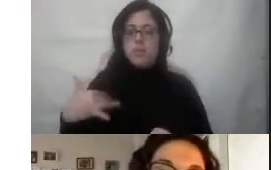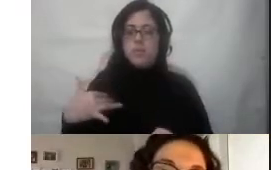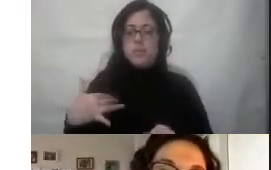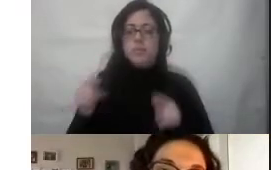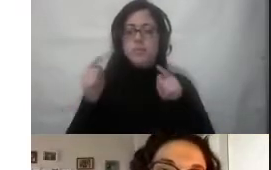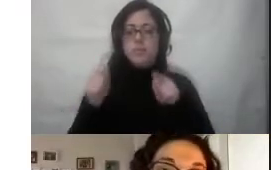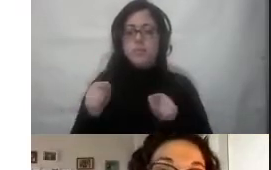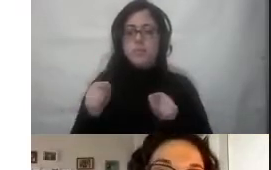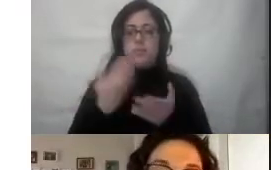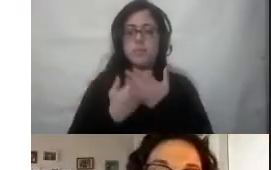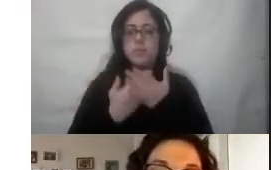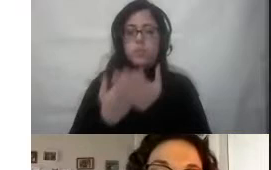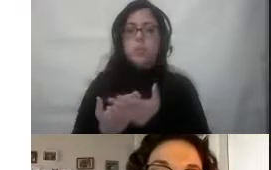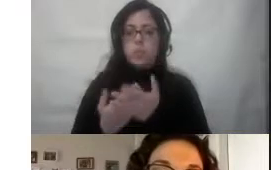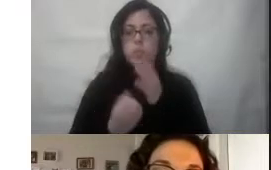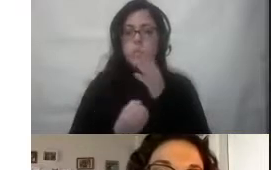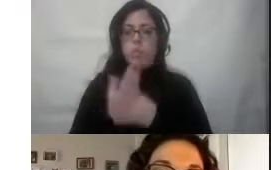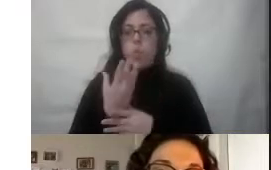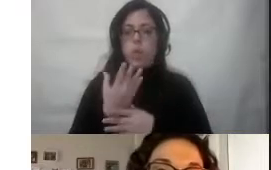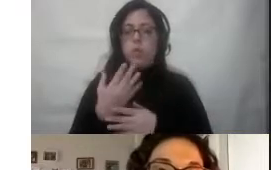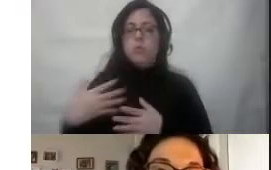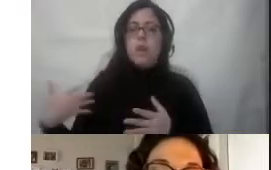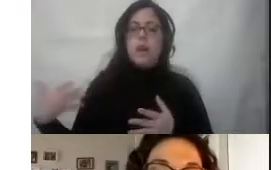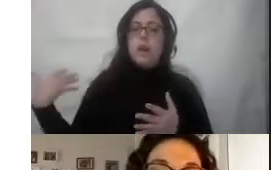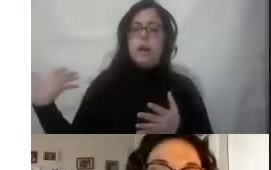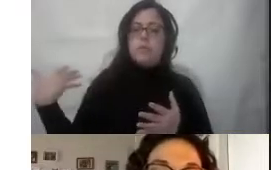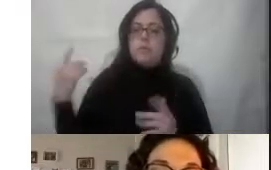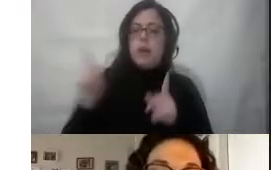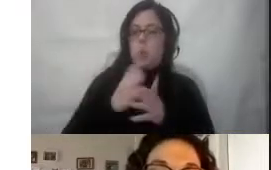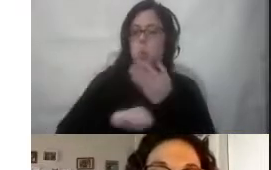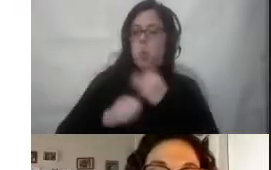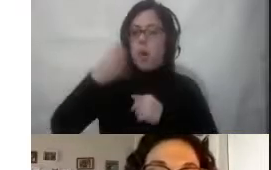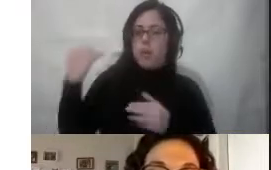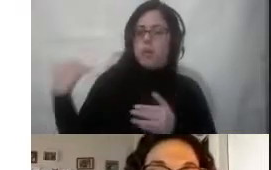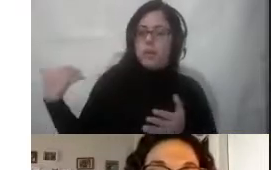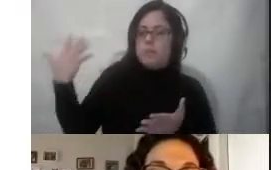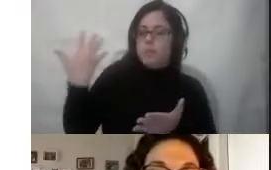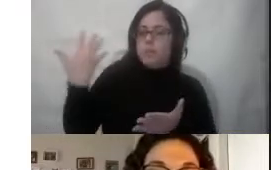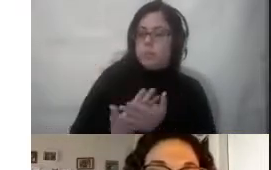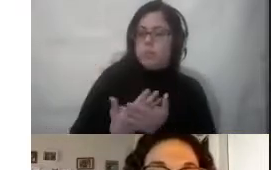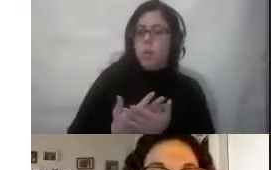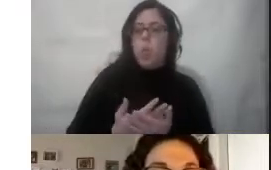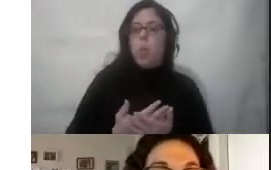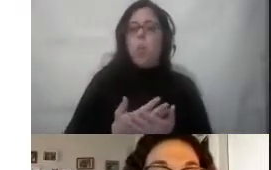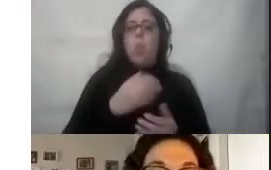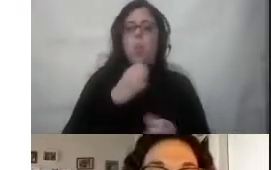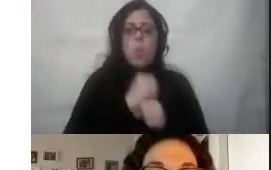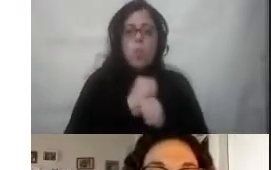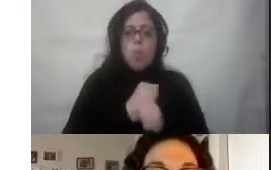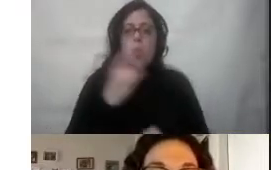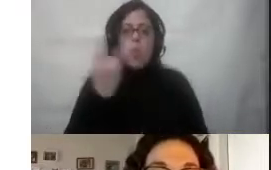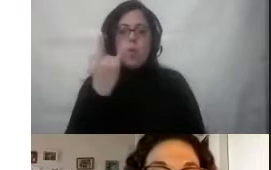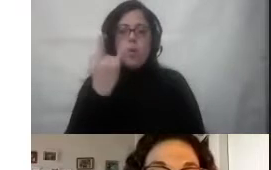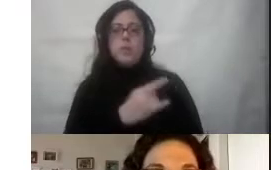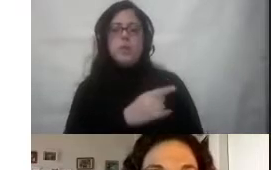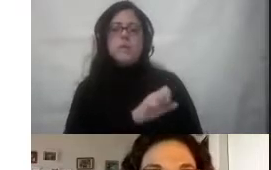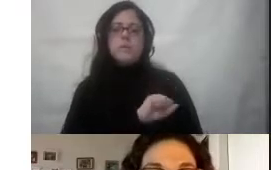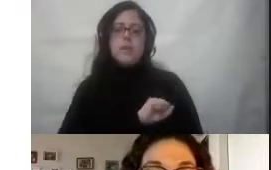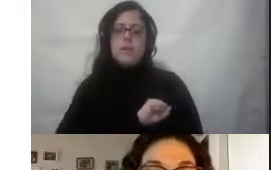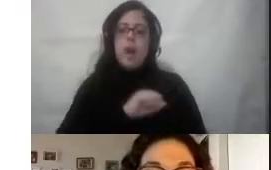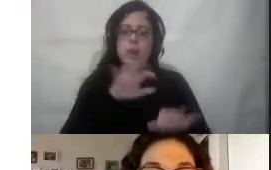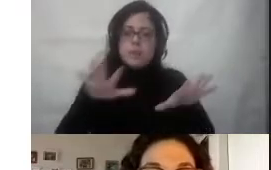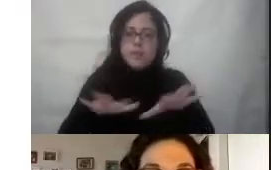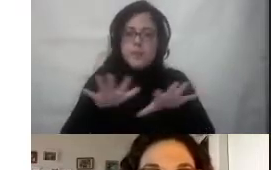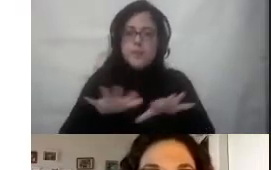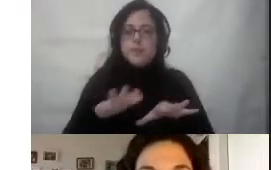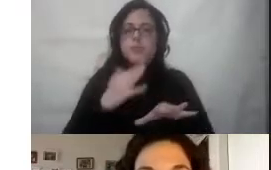entonces proponemos un modelo que venimos trabajando hace algunos años ya en la Universidad de Santiago y ahora estamos trabajando también con el